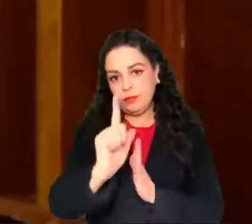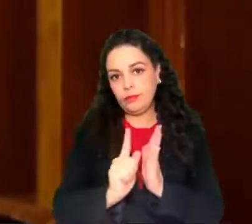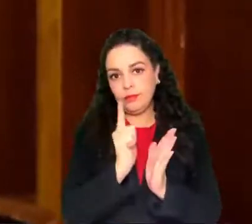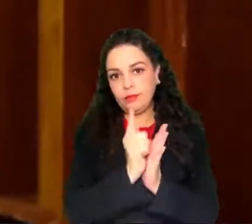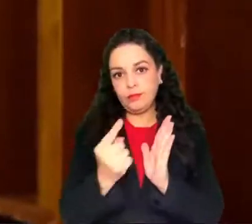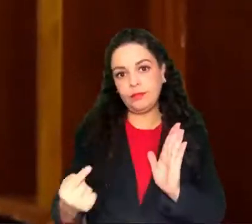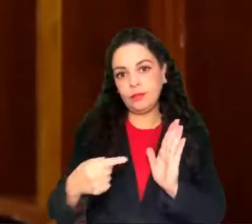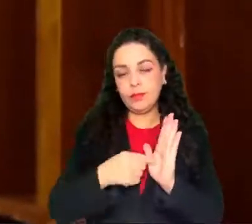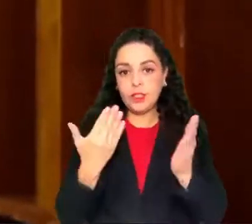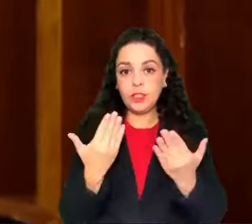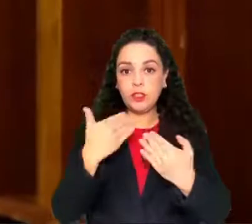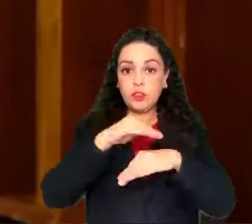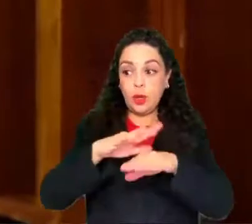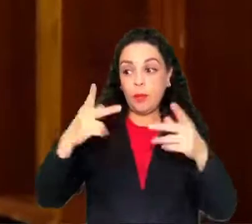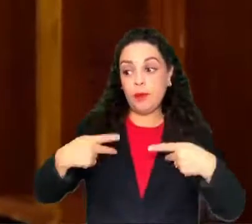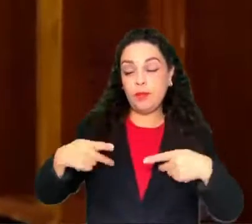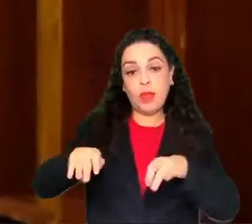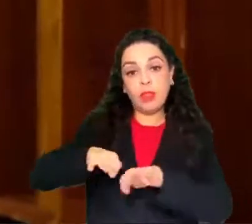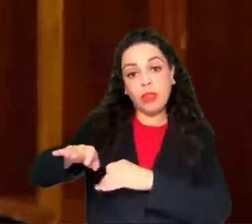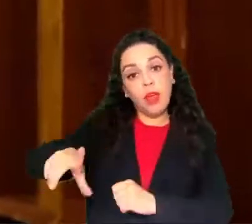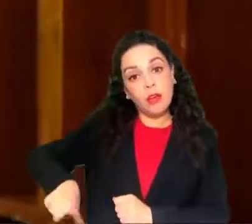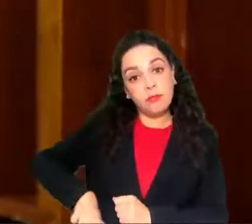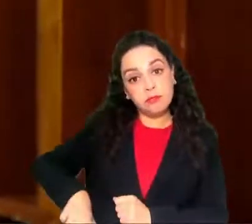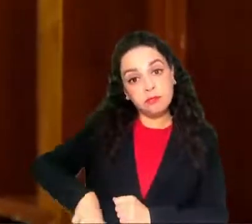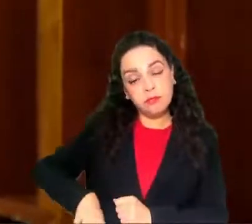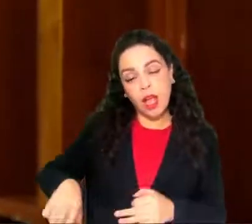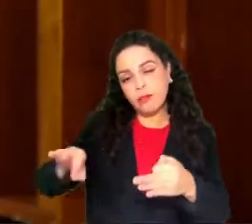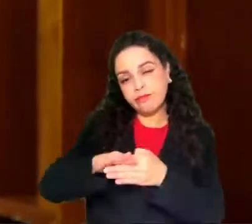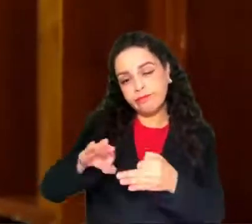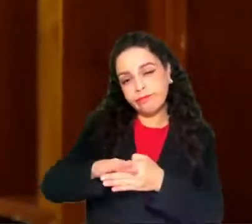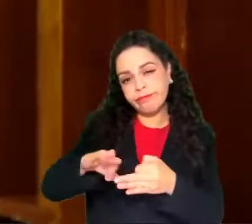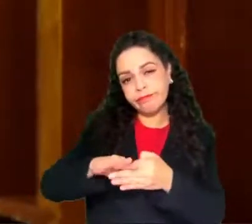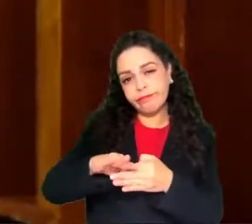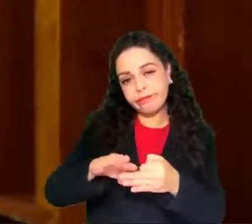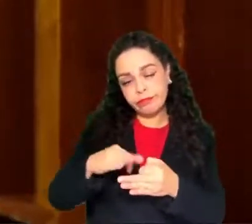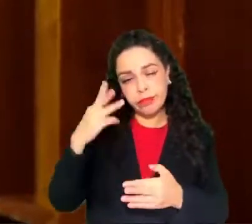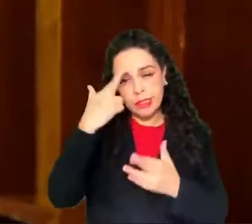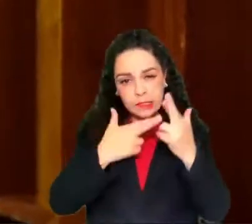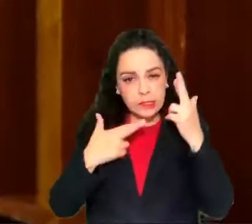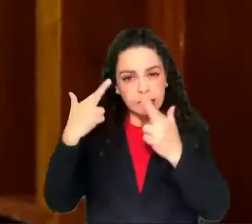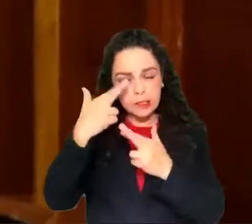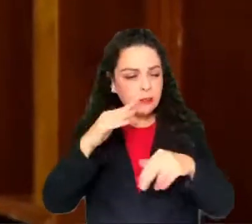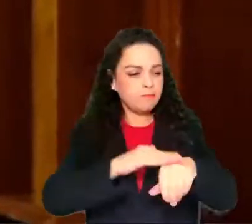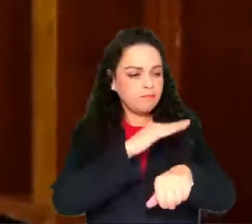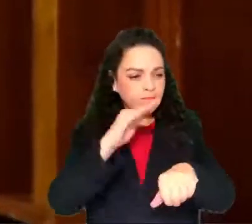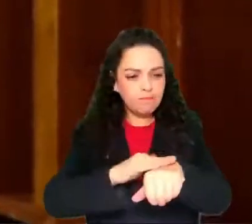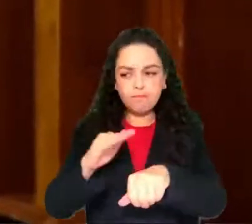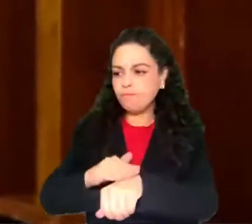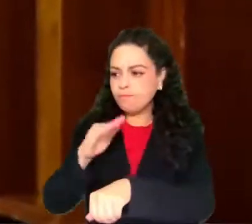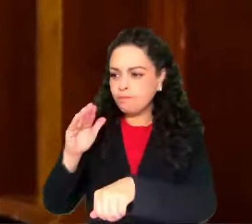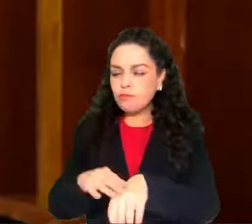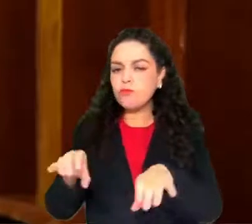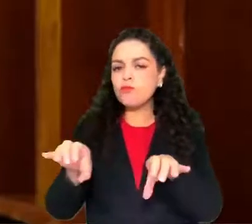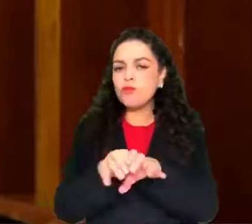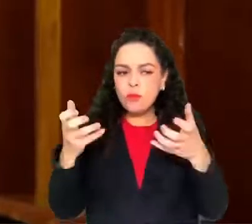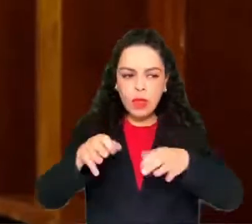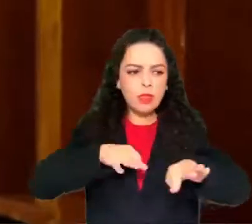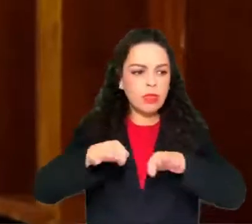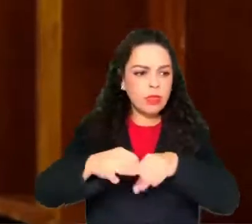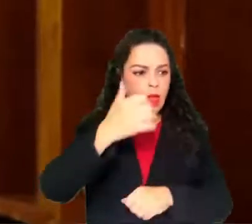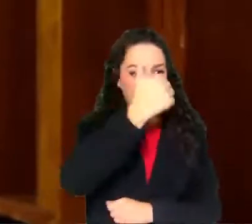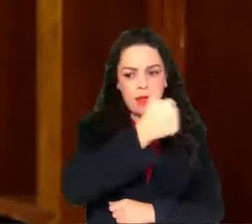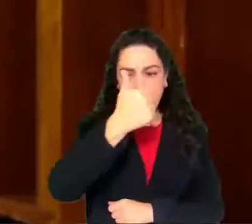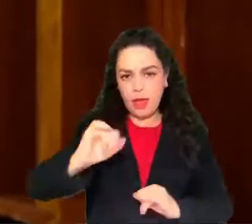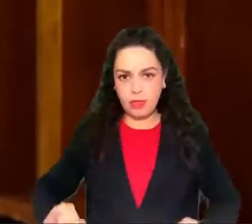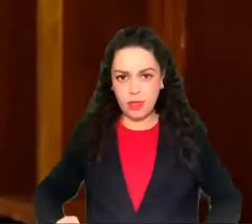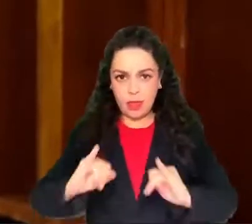y revisiones a los diferentes procesos de las instituciones así como la atención de quejas denuncias